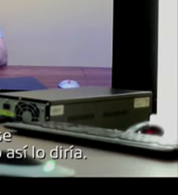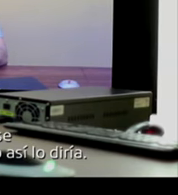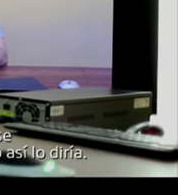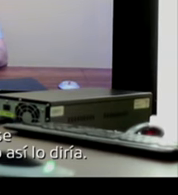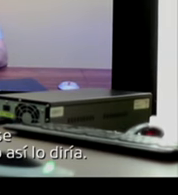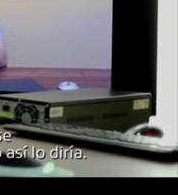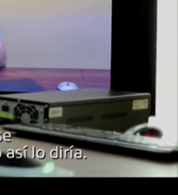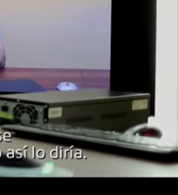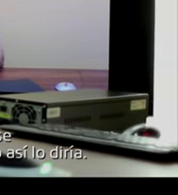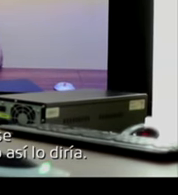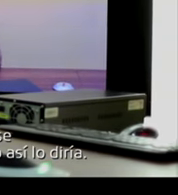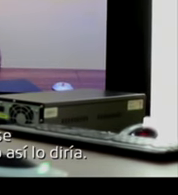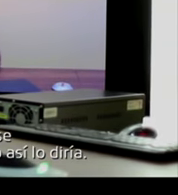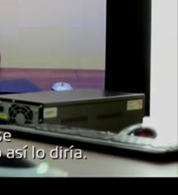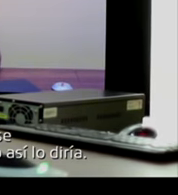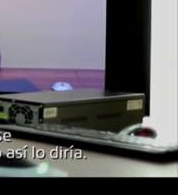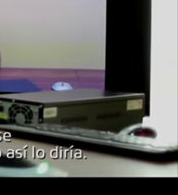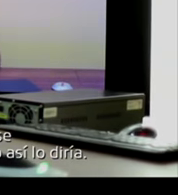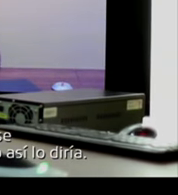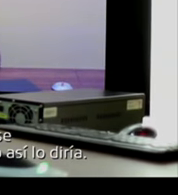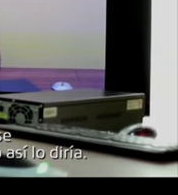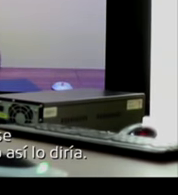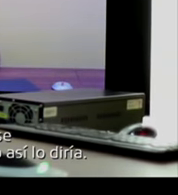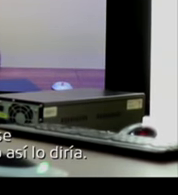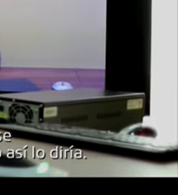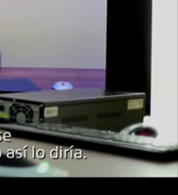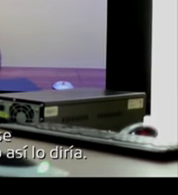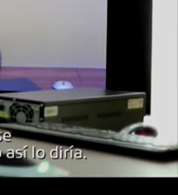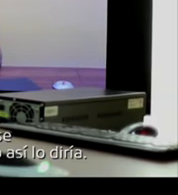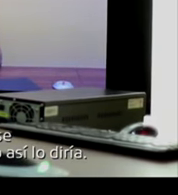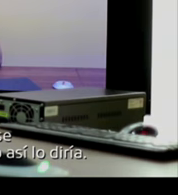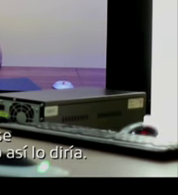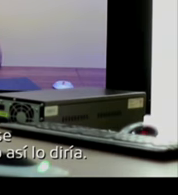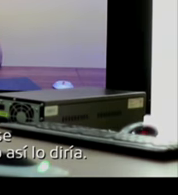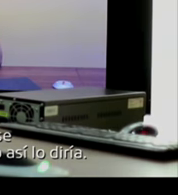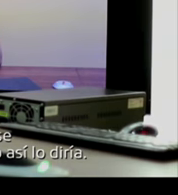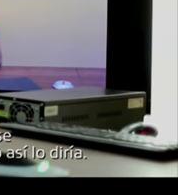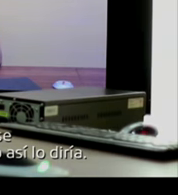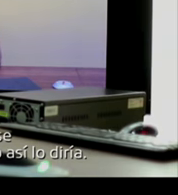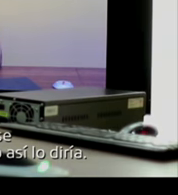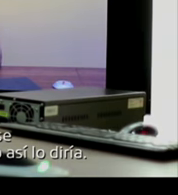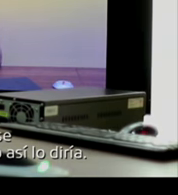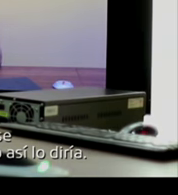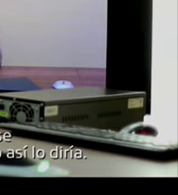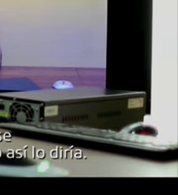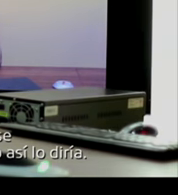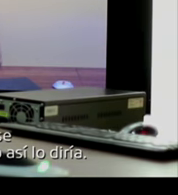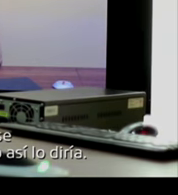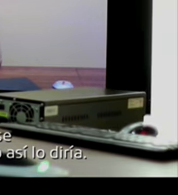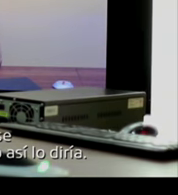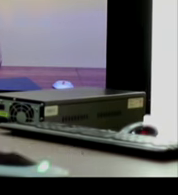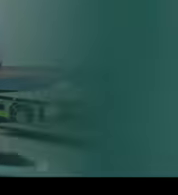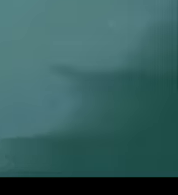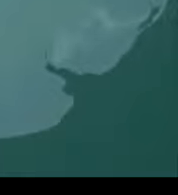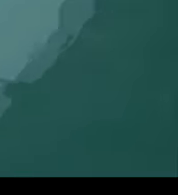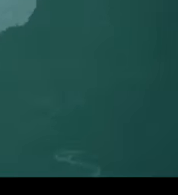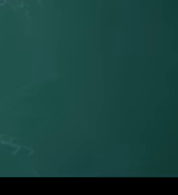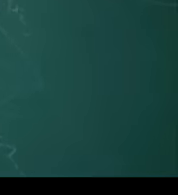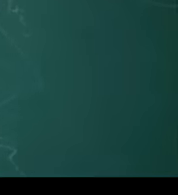un invitado a quedarse e incorporarse a lo que significa telemedicina de alta calidad. Yo así lo